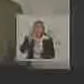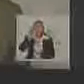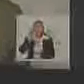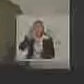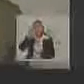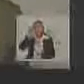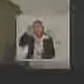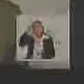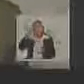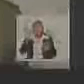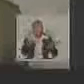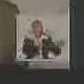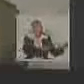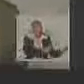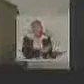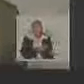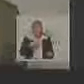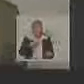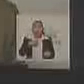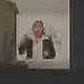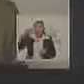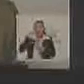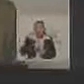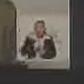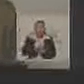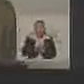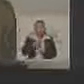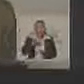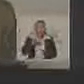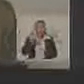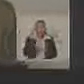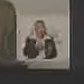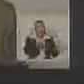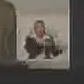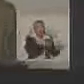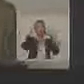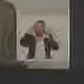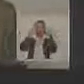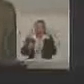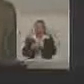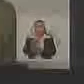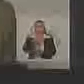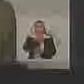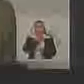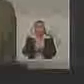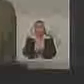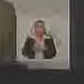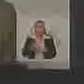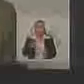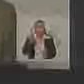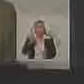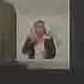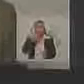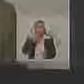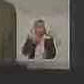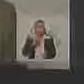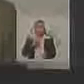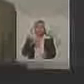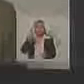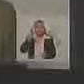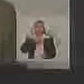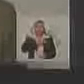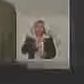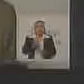hacerlo con mayor denuedo, porque lo que ya no se puede admitir en estas épocas de la historia del hombre es que se sigan